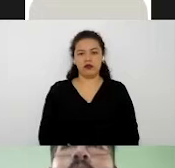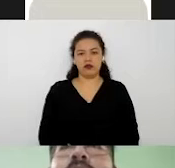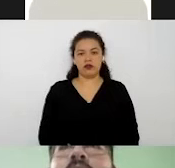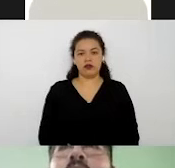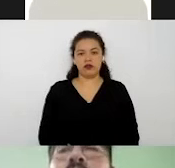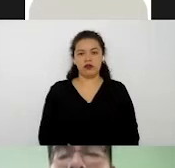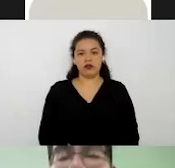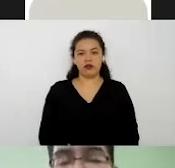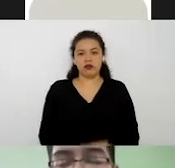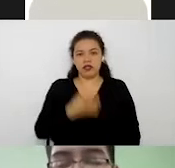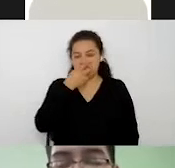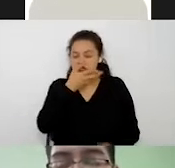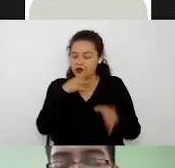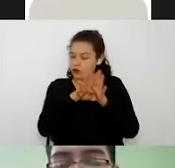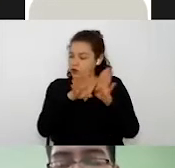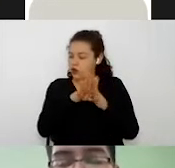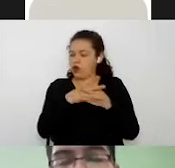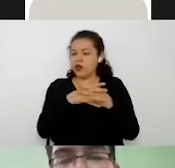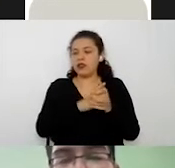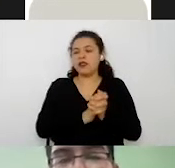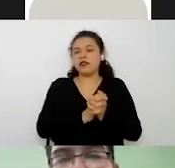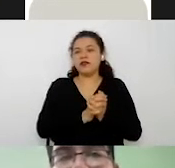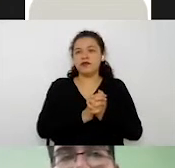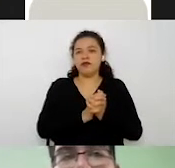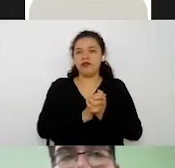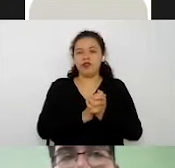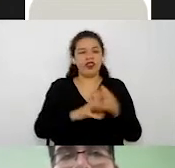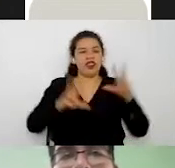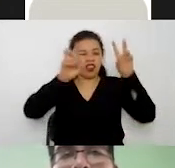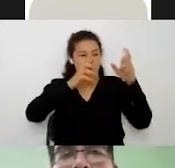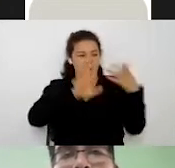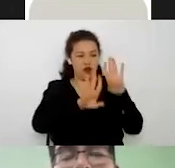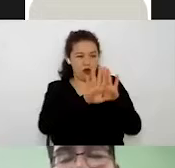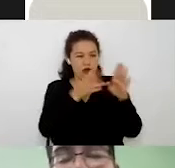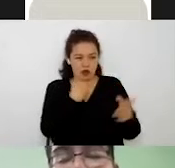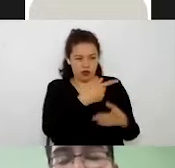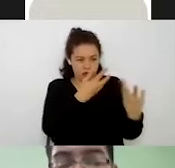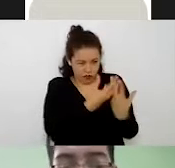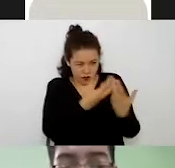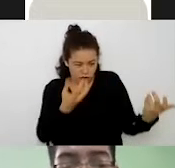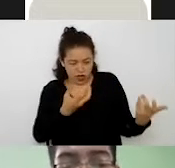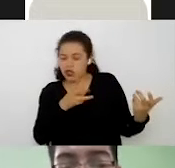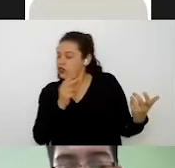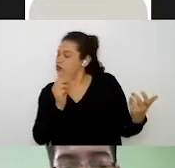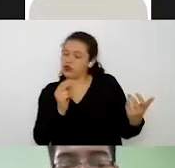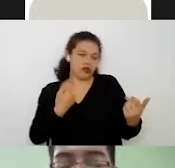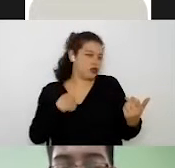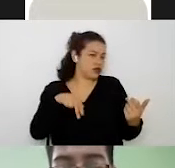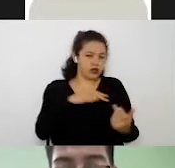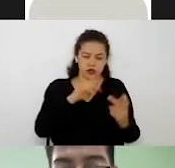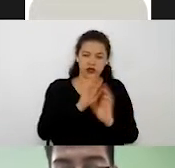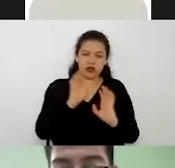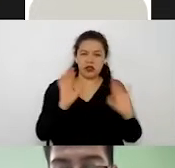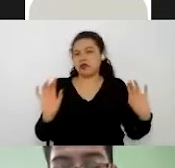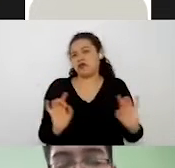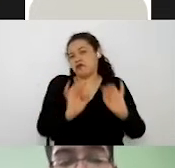¿cómo decirlo? Que no es ajeno a nosotros, sino que nosotros mismos en cualquier momento y bajo